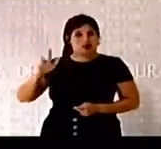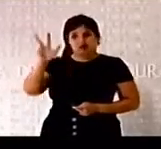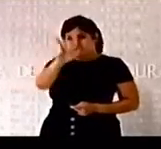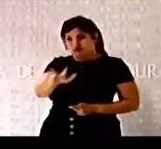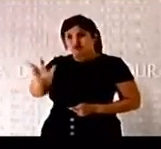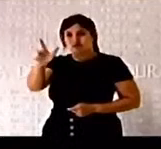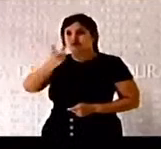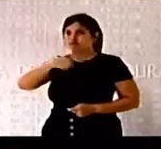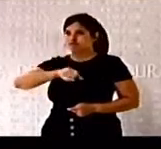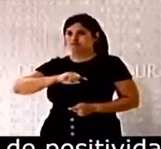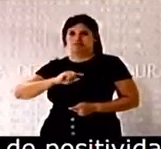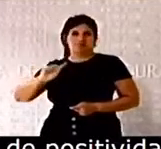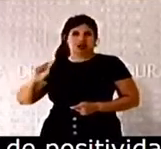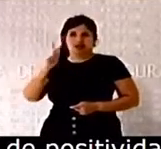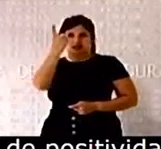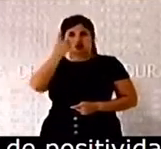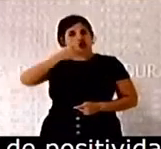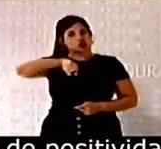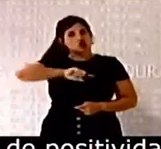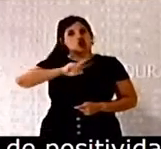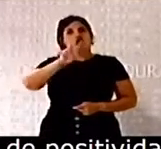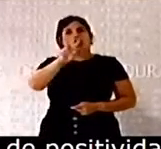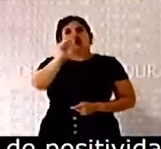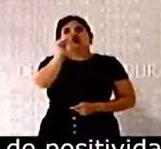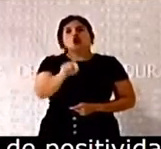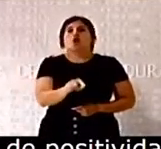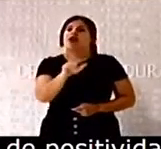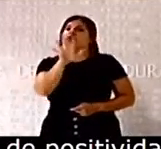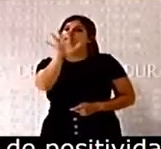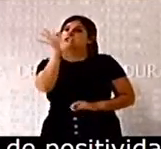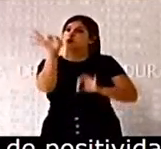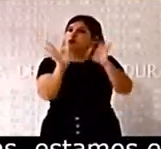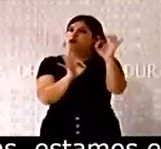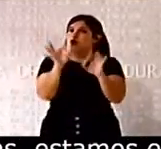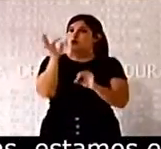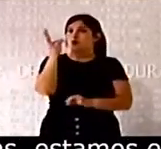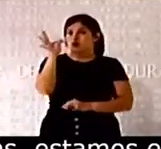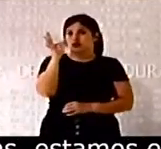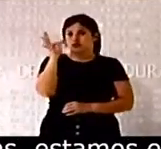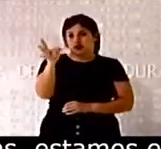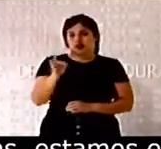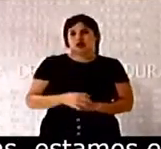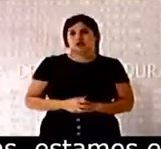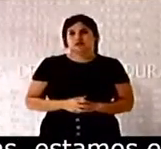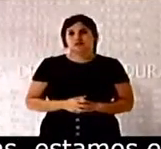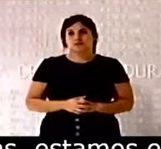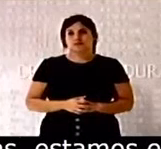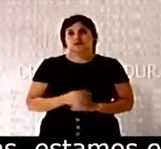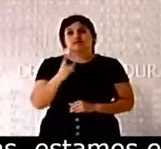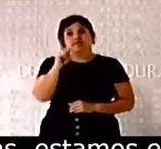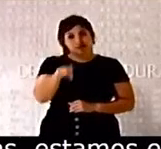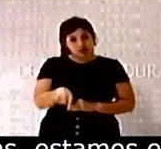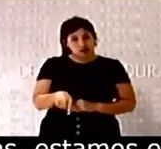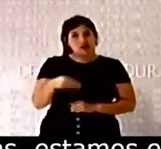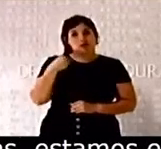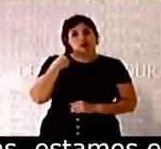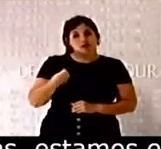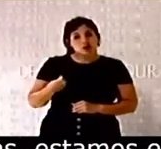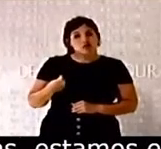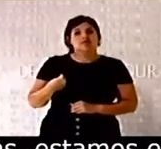el 2,5% de positividad, a la mitad de